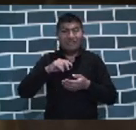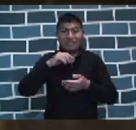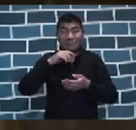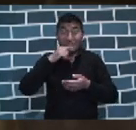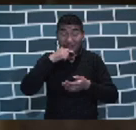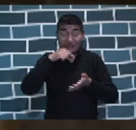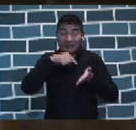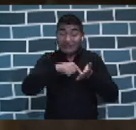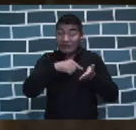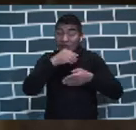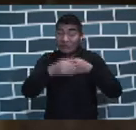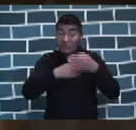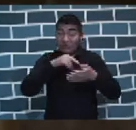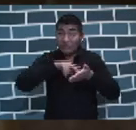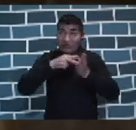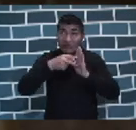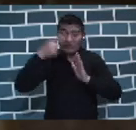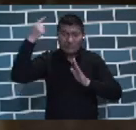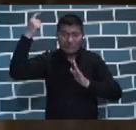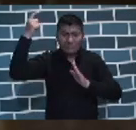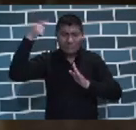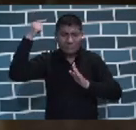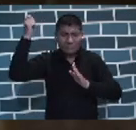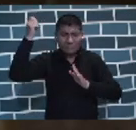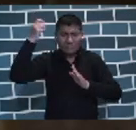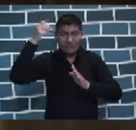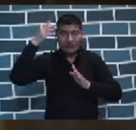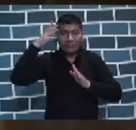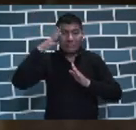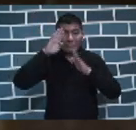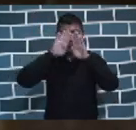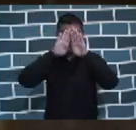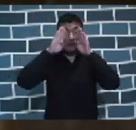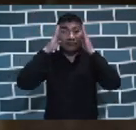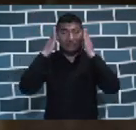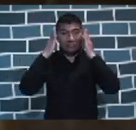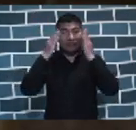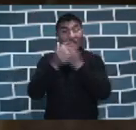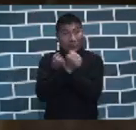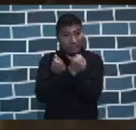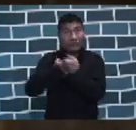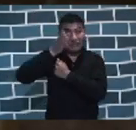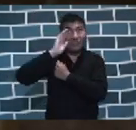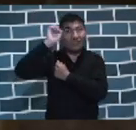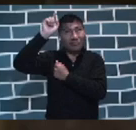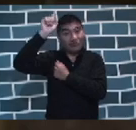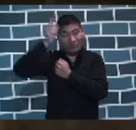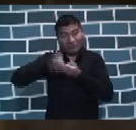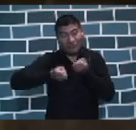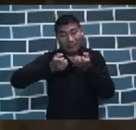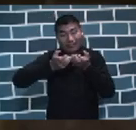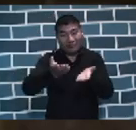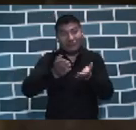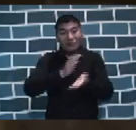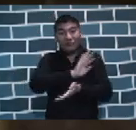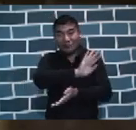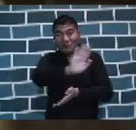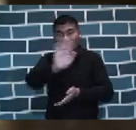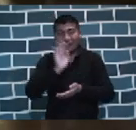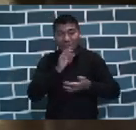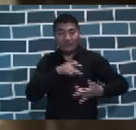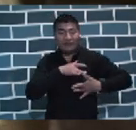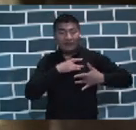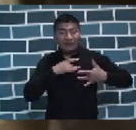la sagrada escritura afirma el amor de dios ha sido derramado en nuestros corazones